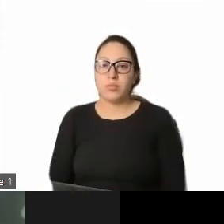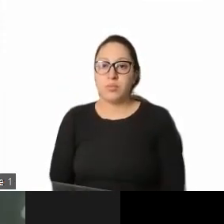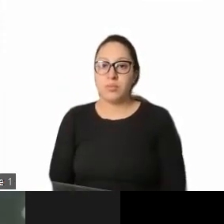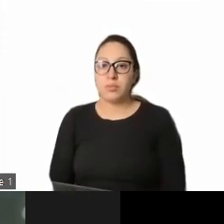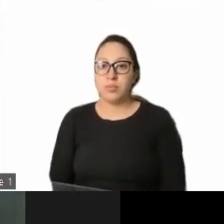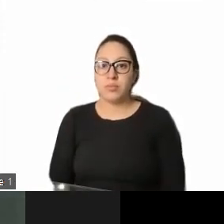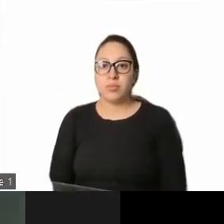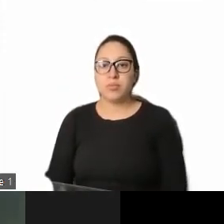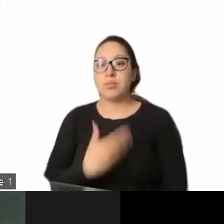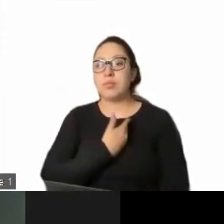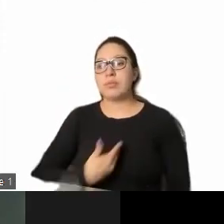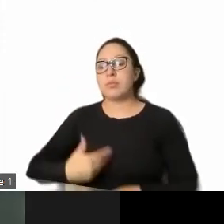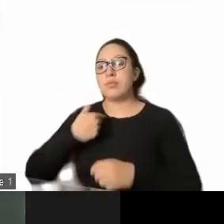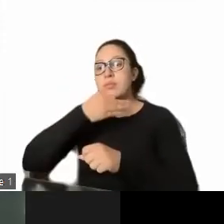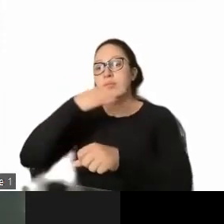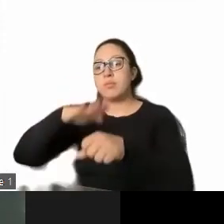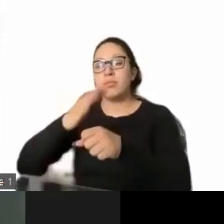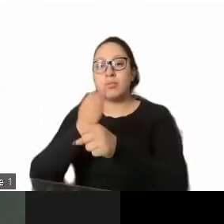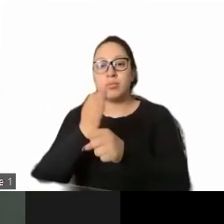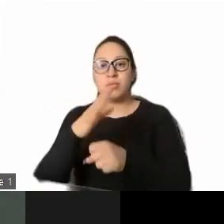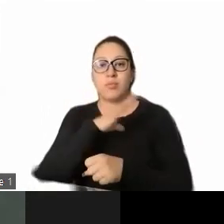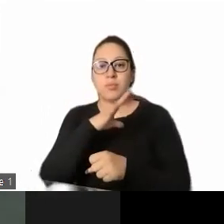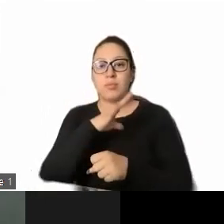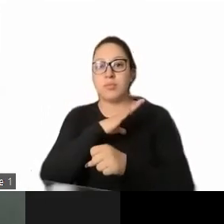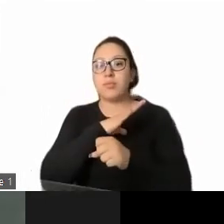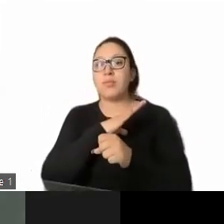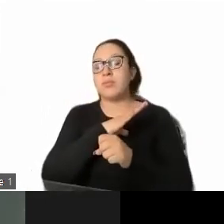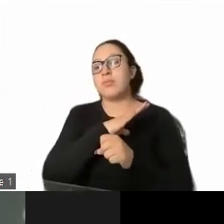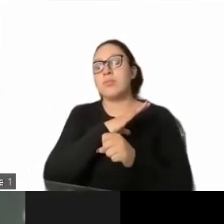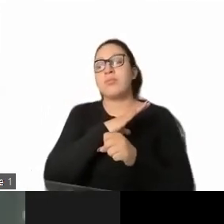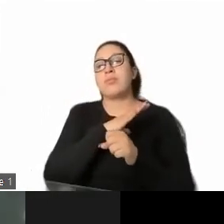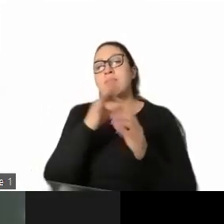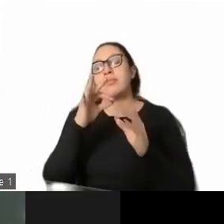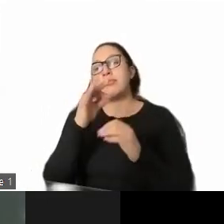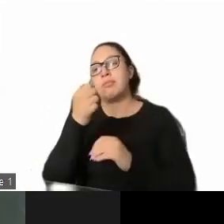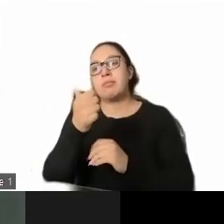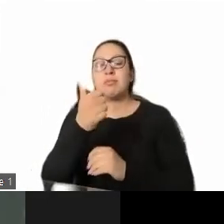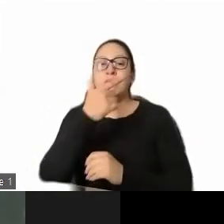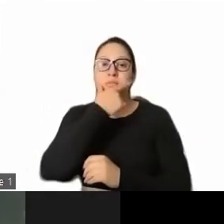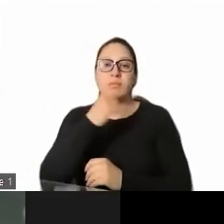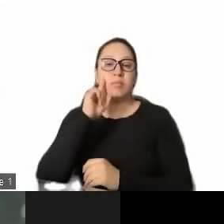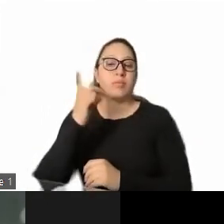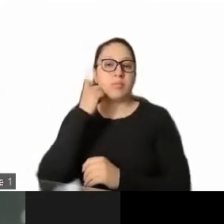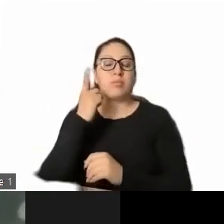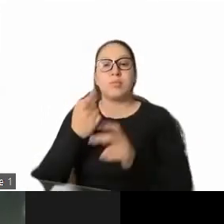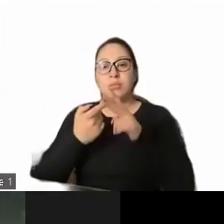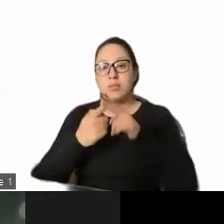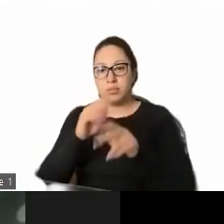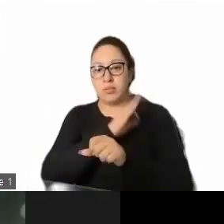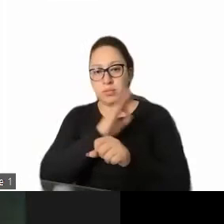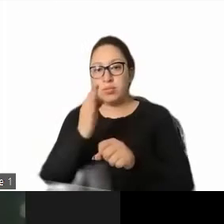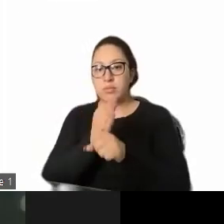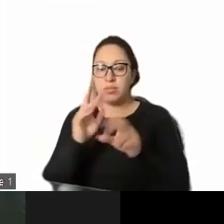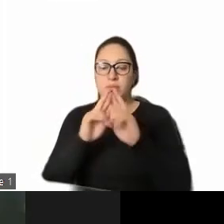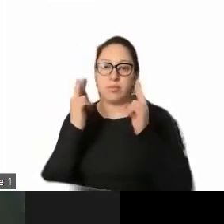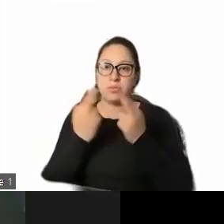Diputada Presidenta, se cuenta con la asistencia de un total de 6 diputadas y diputados. En consecuencia, hay quórum legal para realizar los